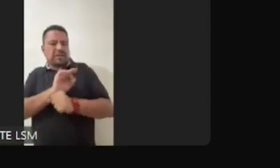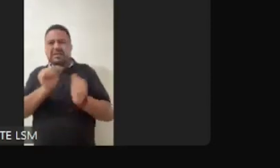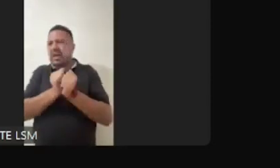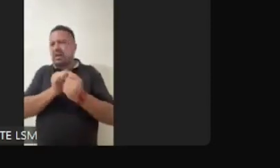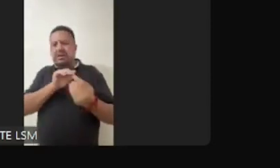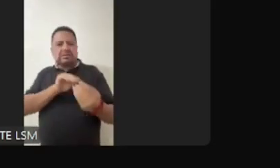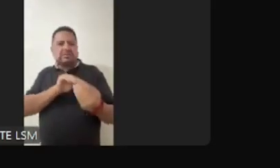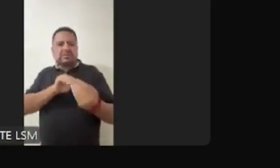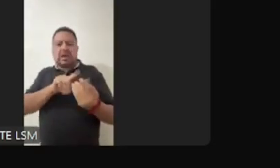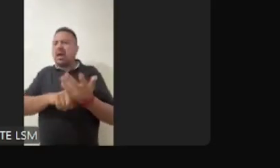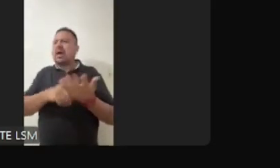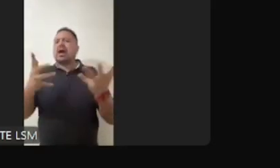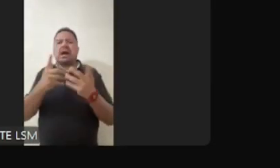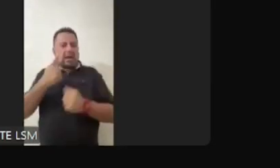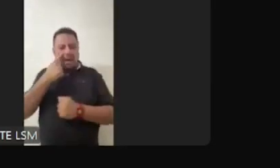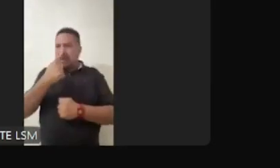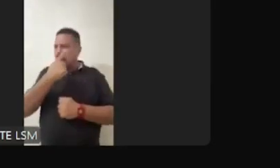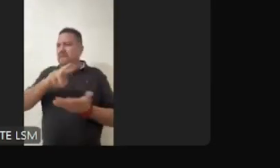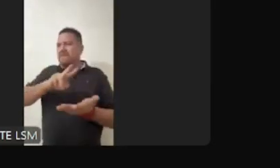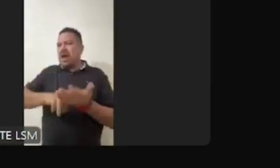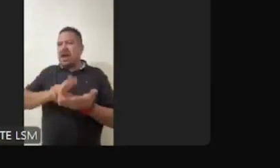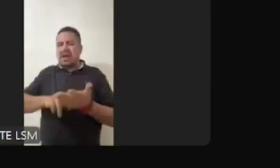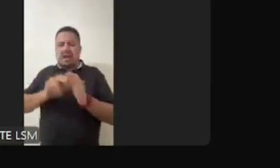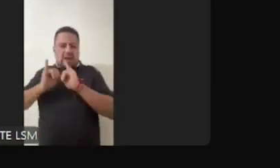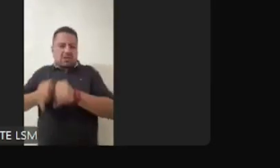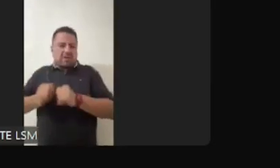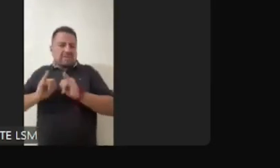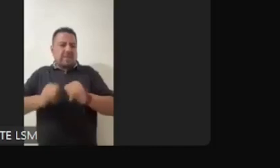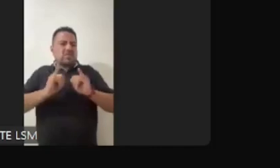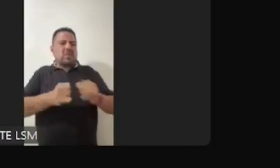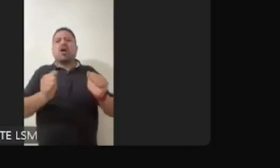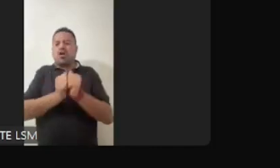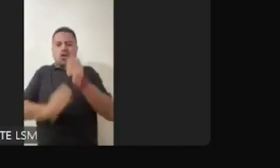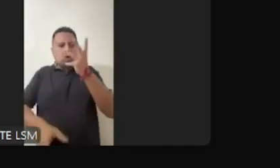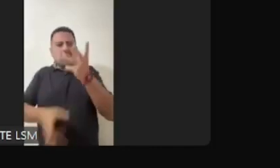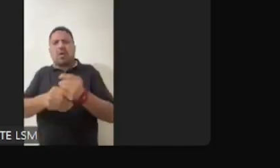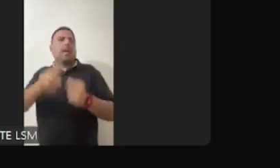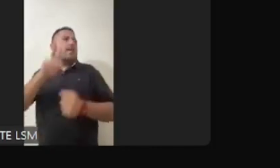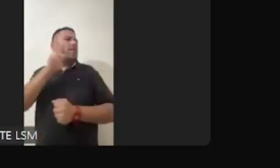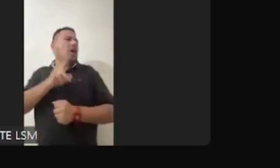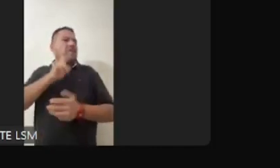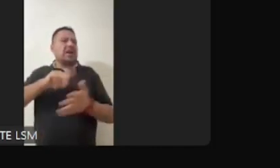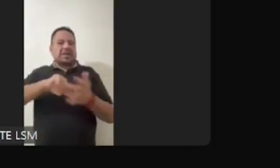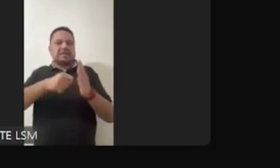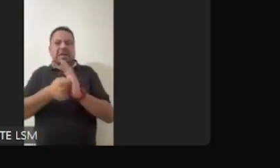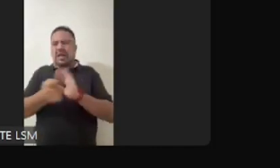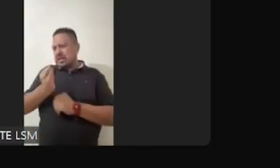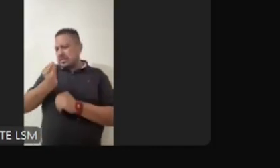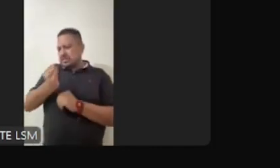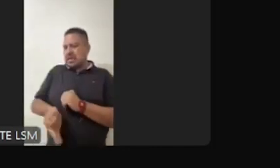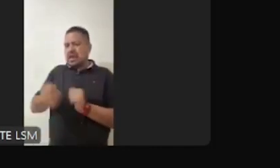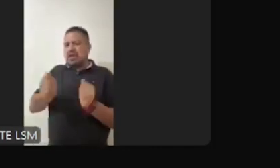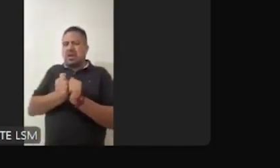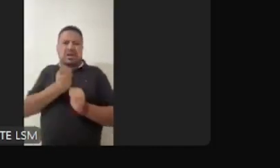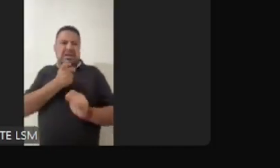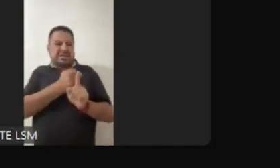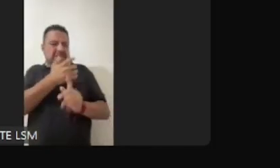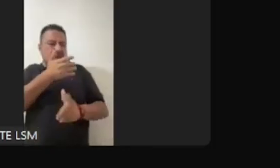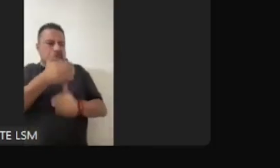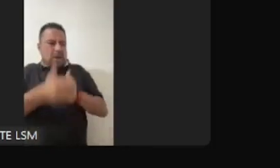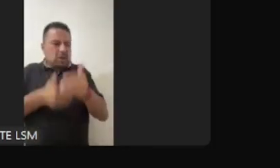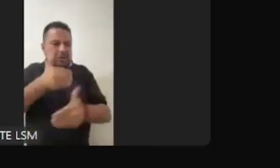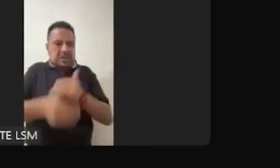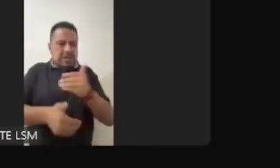y realizará la apreciación Y valoración de forma individualizada y conjunta de las pruebas técnicas admitidas a la actor en dicho